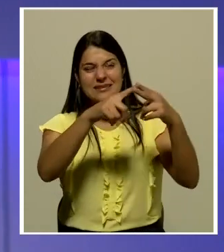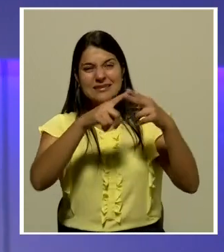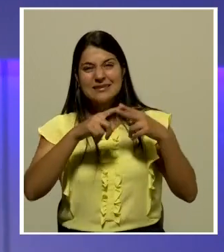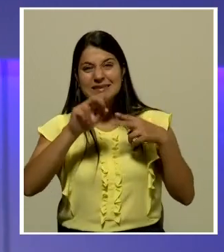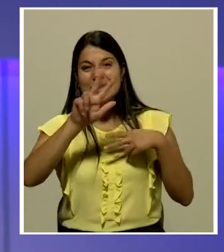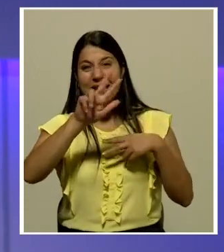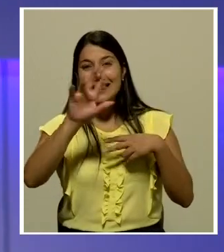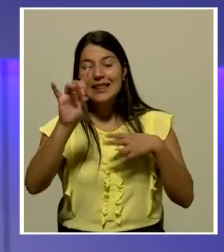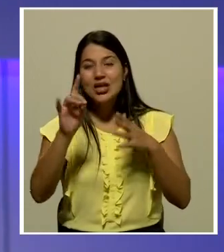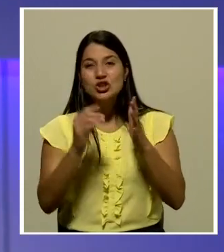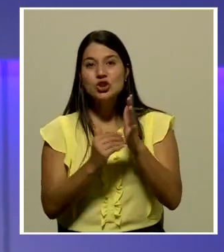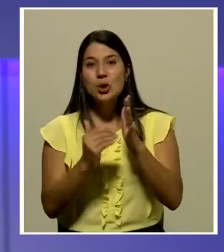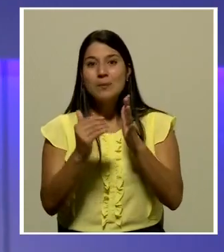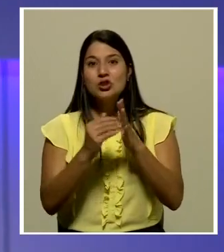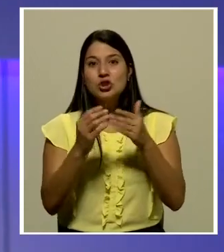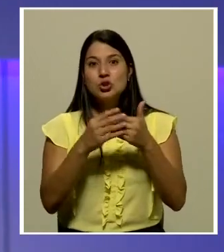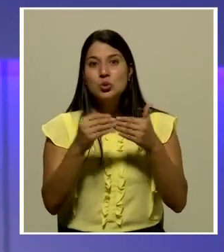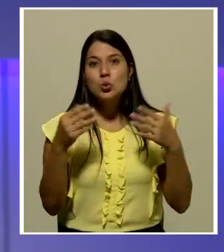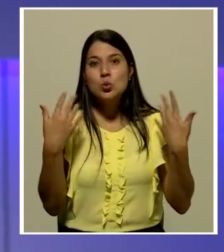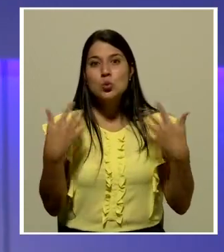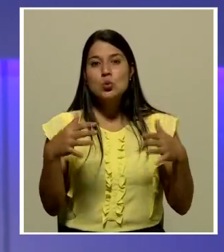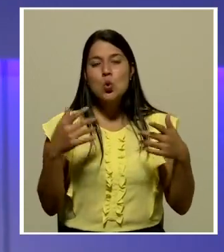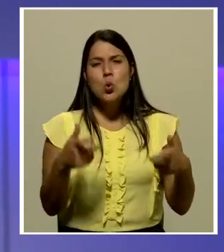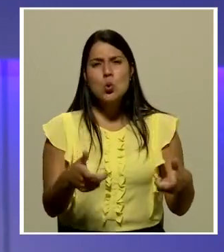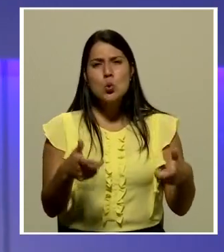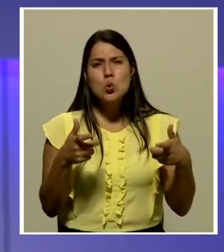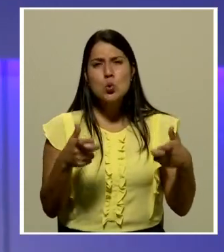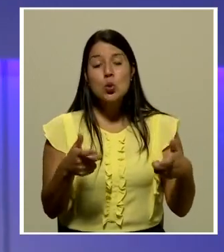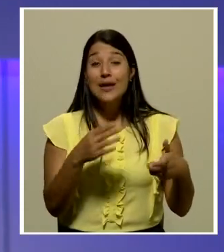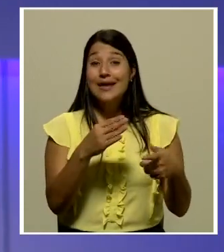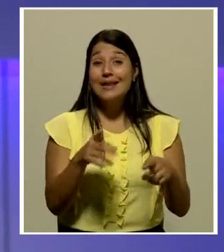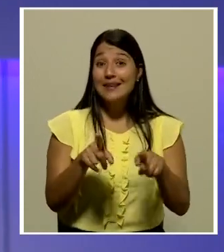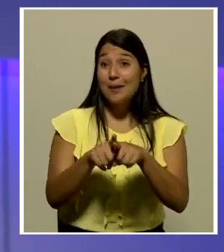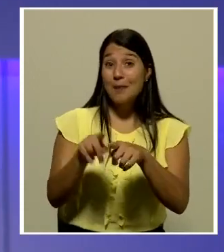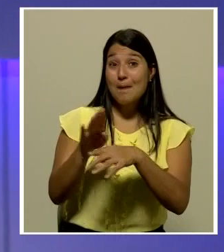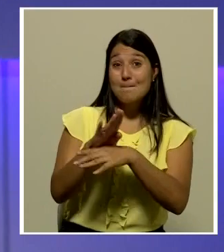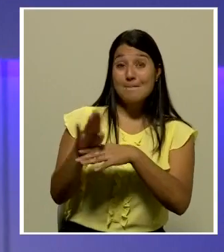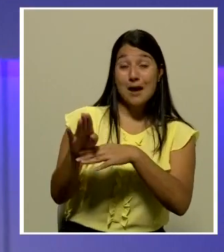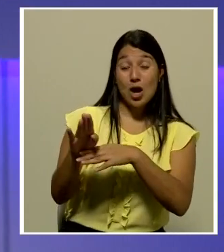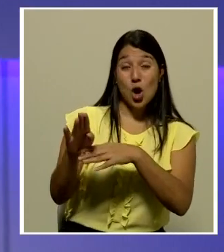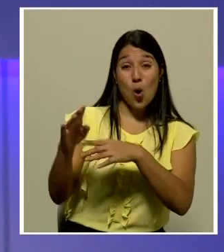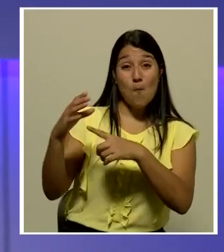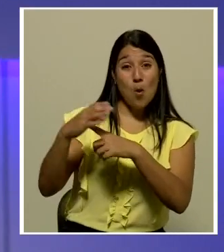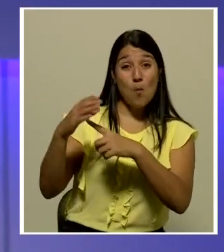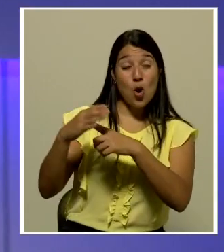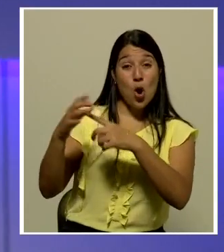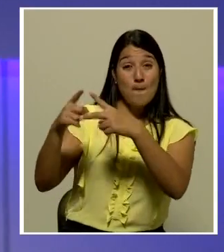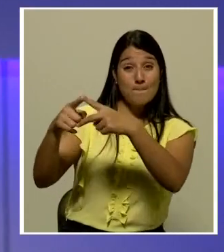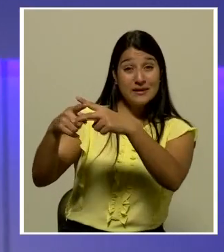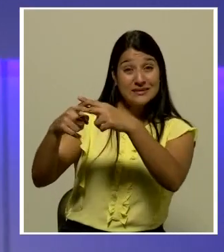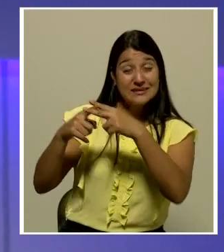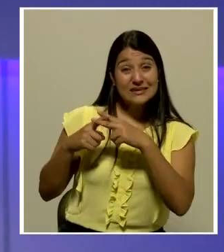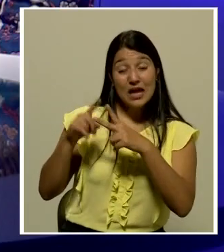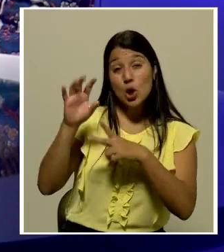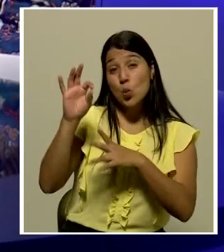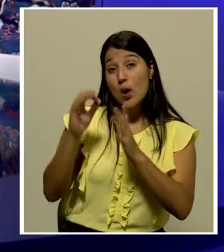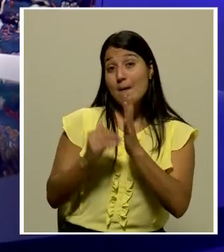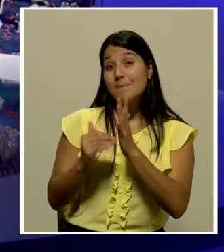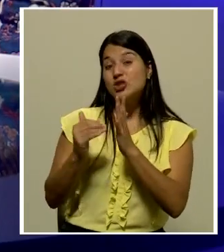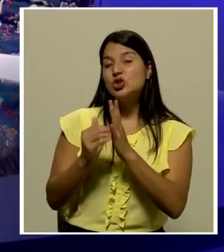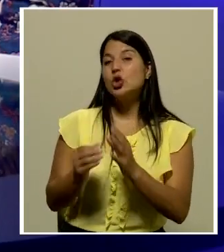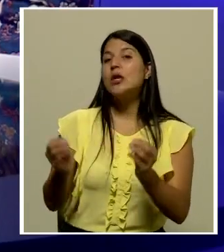Estamos hablando de muchísimo dinero. Y que el Banco Popular le prestara prácticamente 9 millones